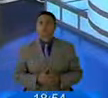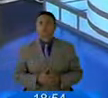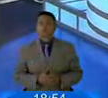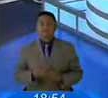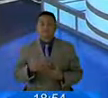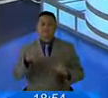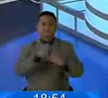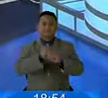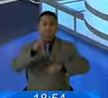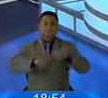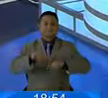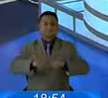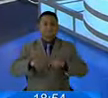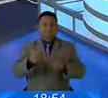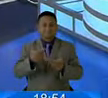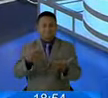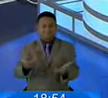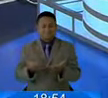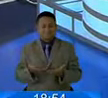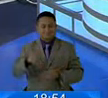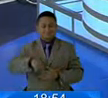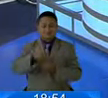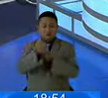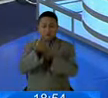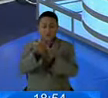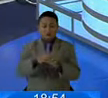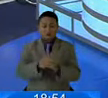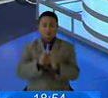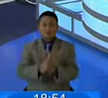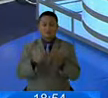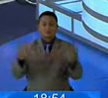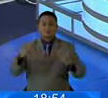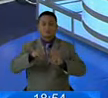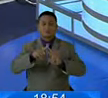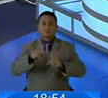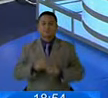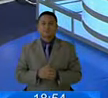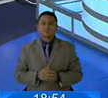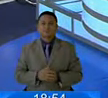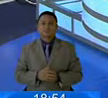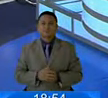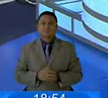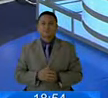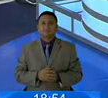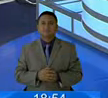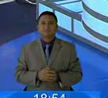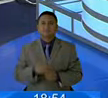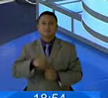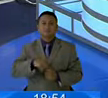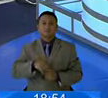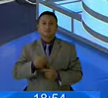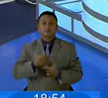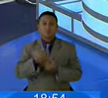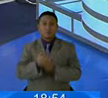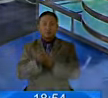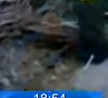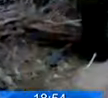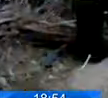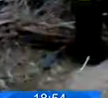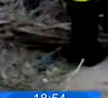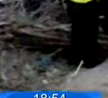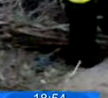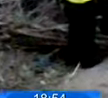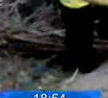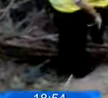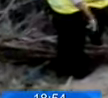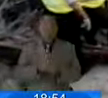Buenas noches, amigos televidentes. Bienvenidos a su informativo El Comercio TV. Tenemos información lamentable que informarles.